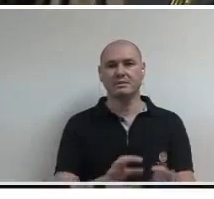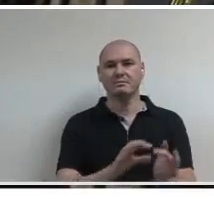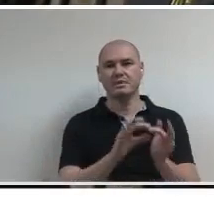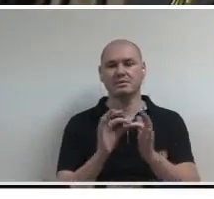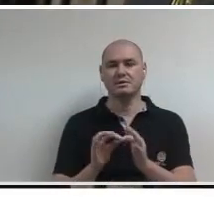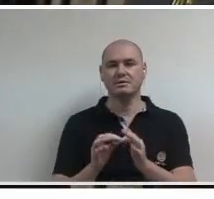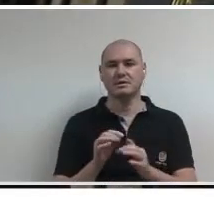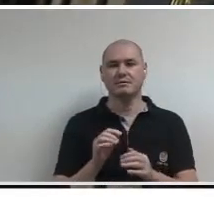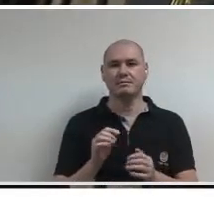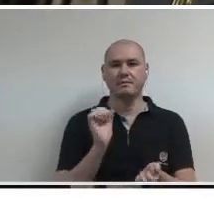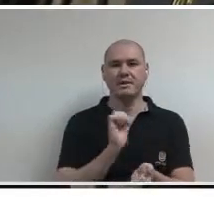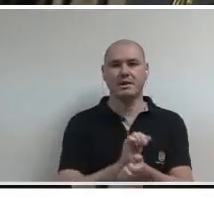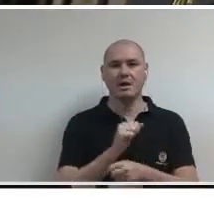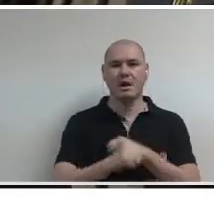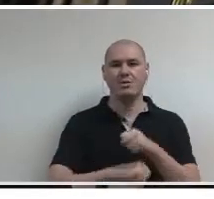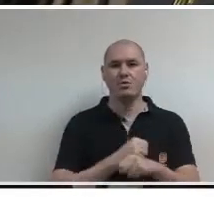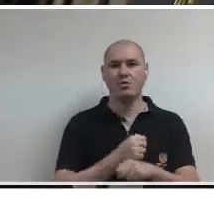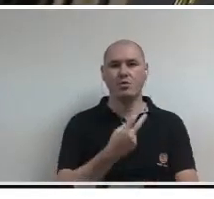5.00, Huereco,